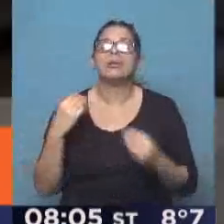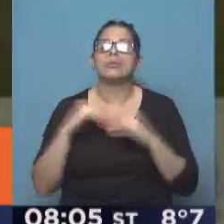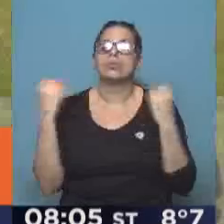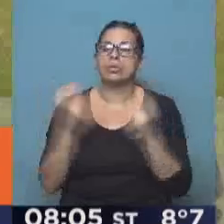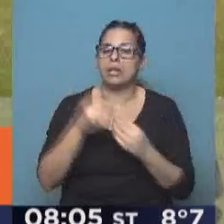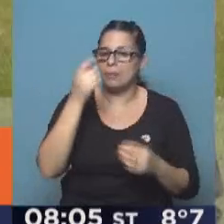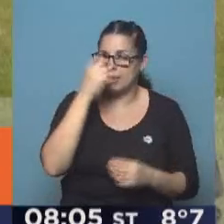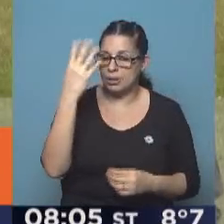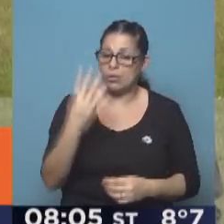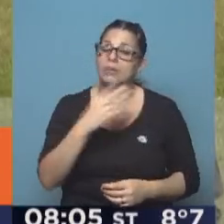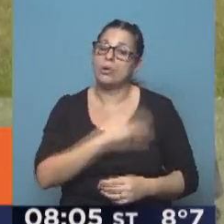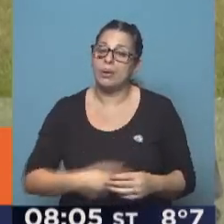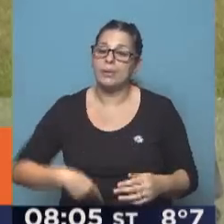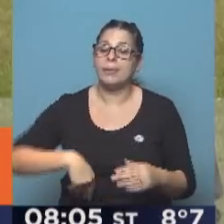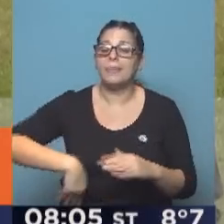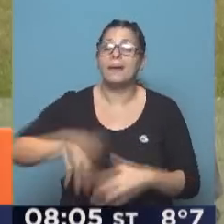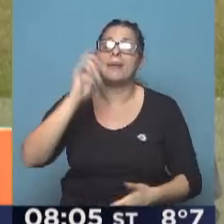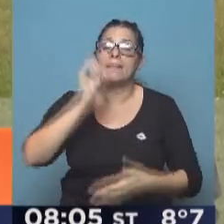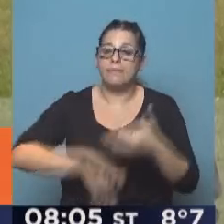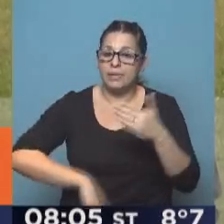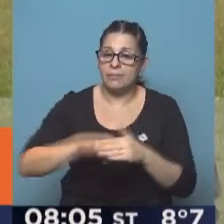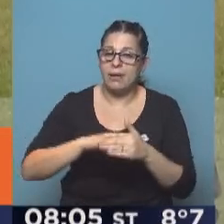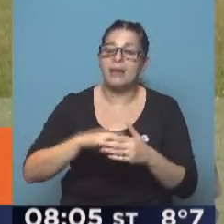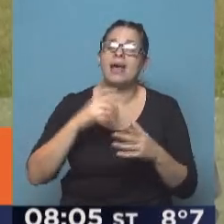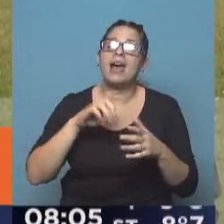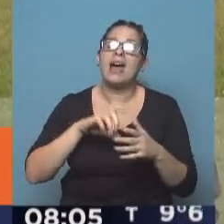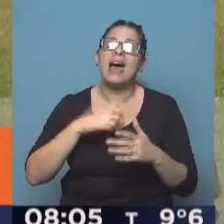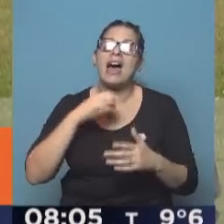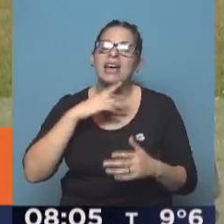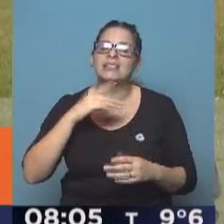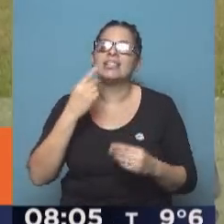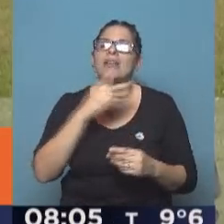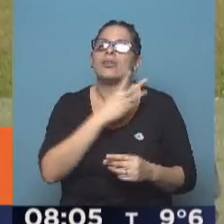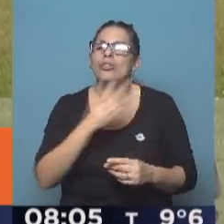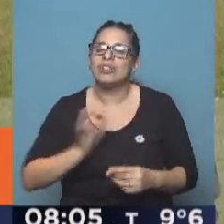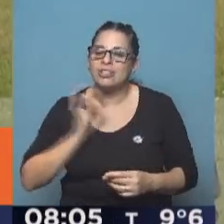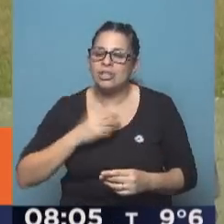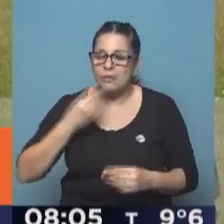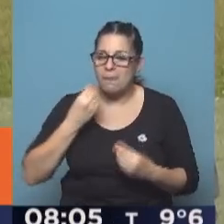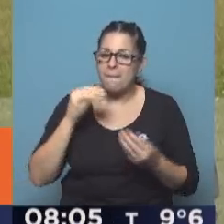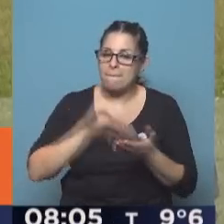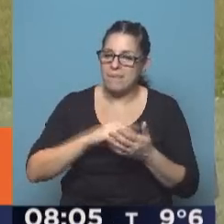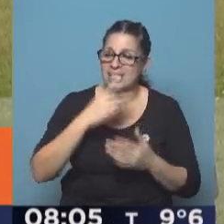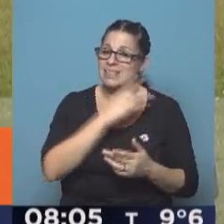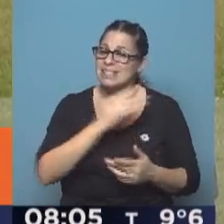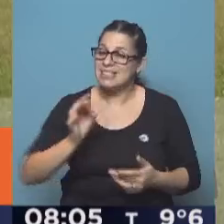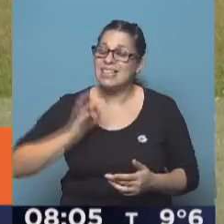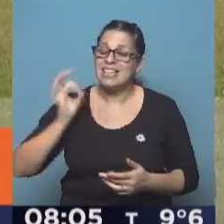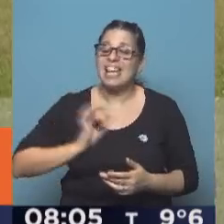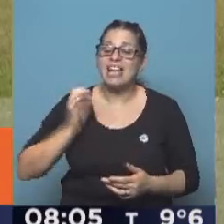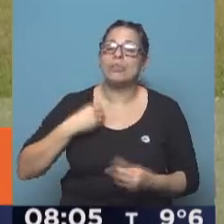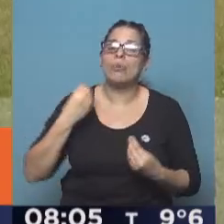gobernadores, Macri firmará el acta del Bicentenario por los próximos 100 años del diálogo y la